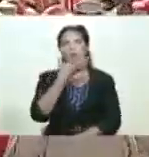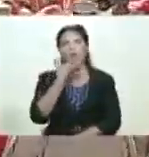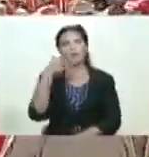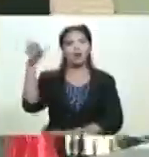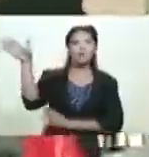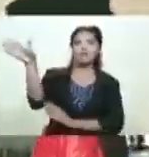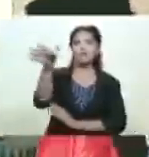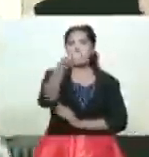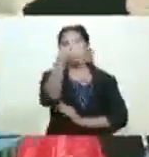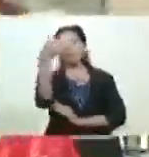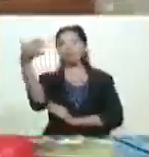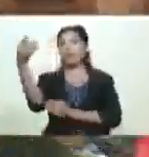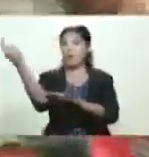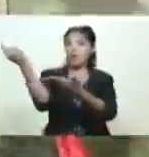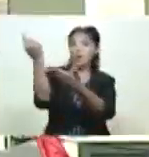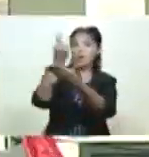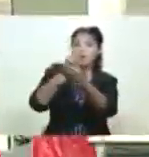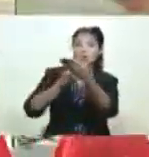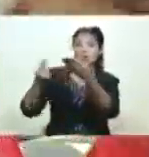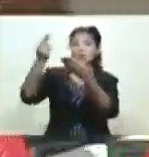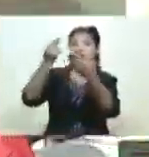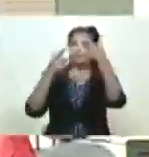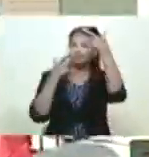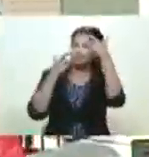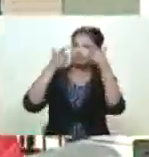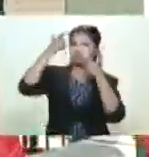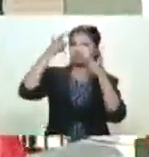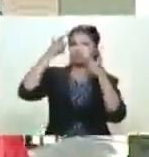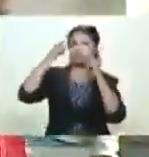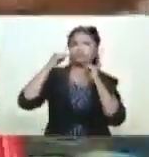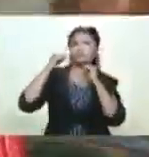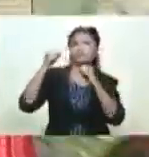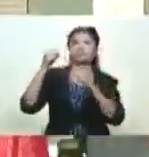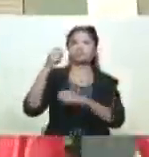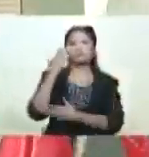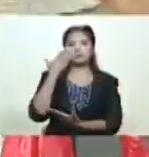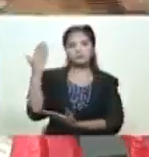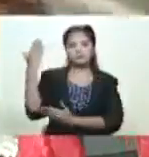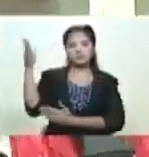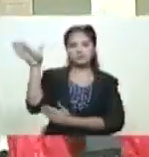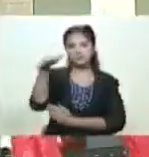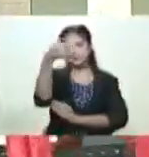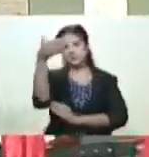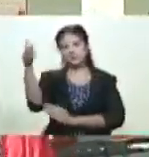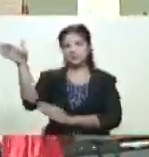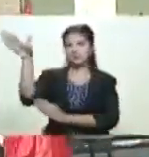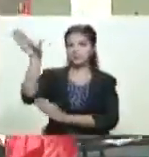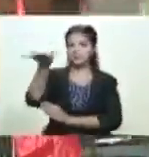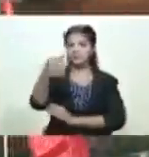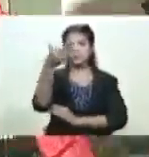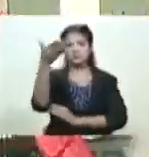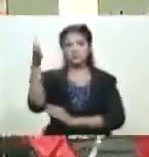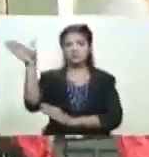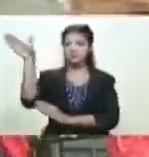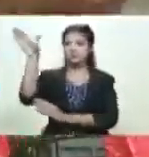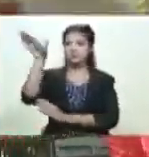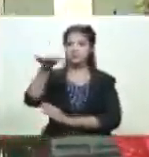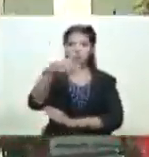La bandera con el rostro de nuestro comandante infinito, Hugo Chávez.